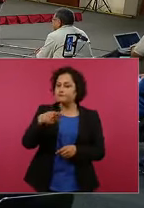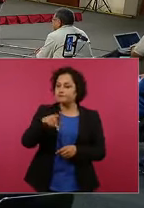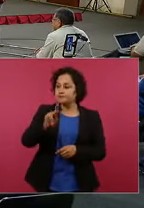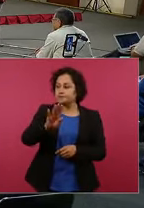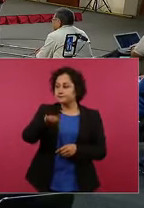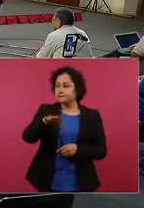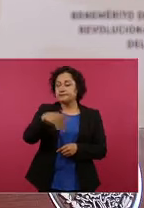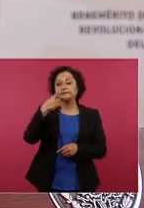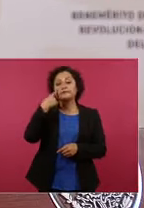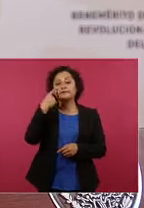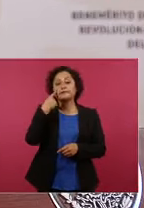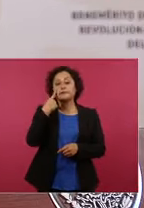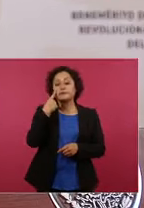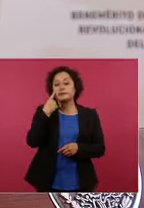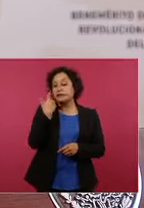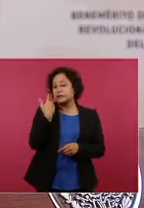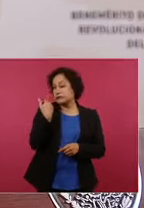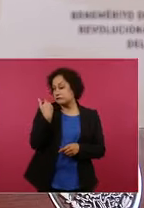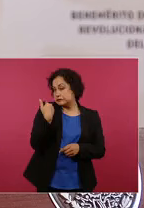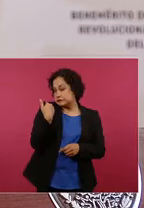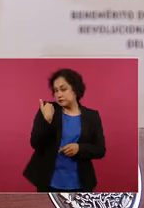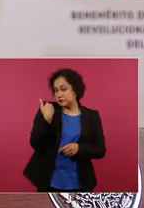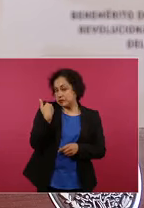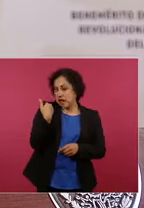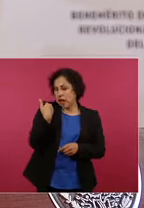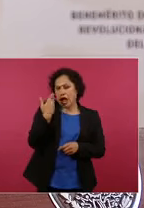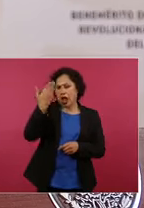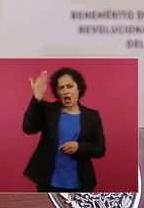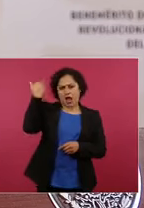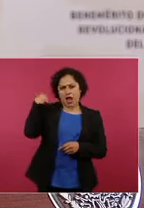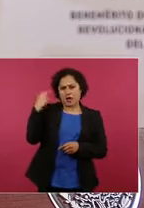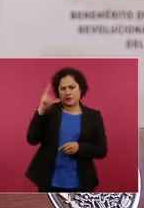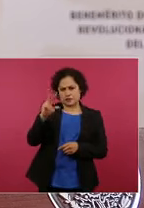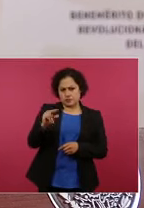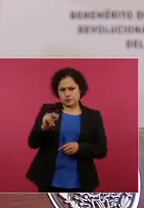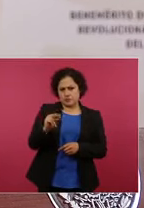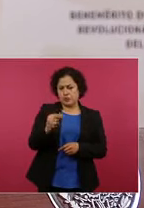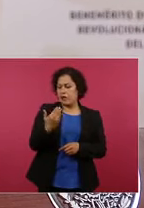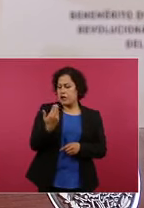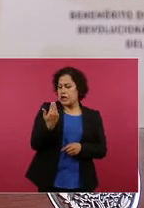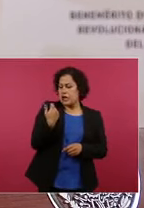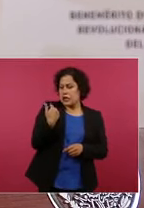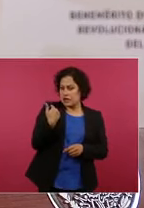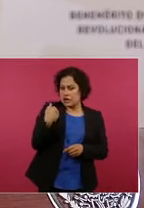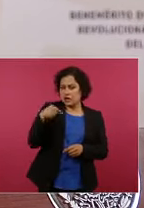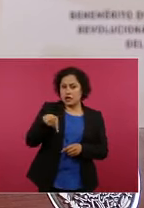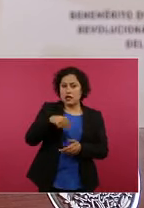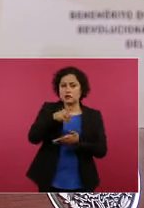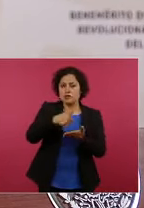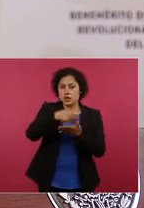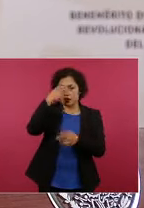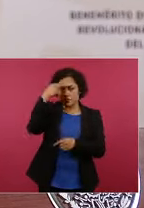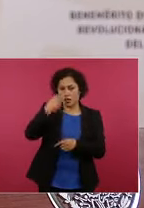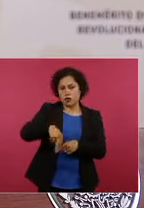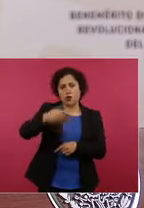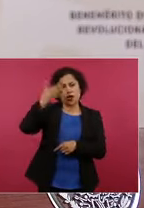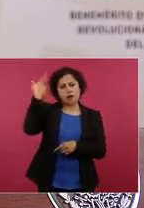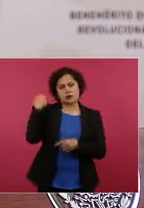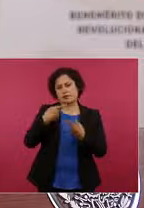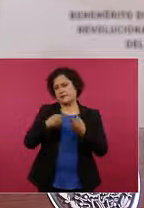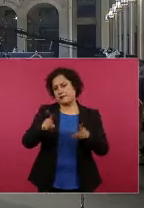Últimamente, porque no era así, la Ciudad de México. La